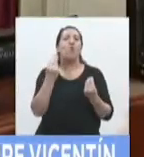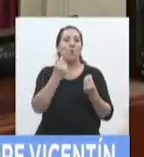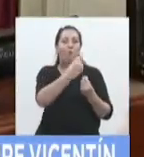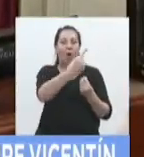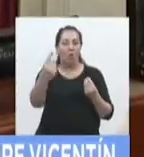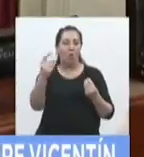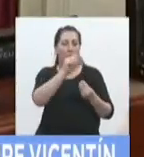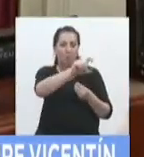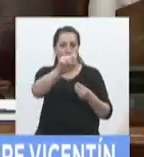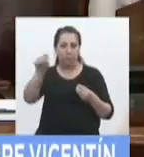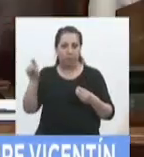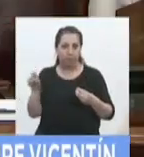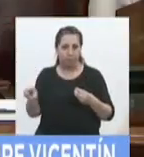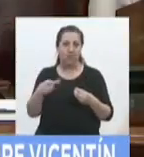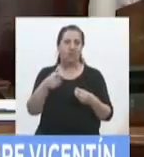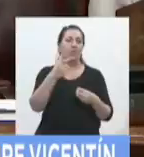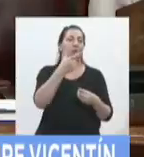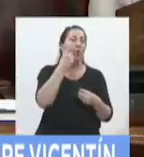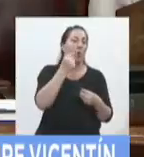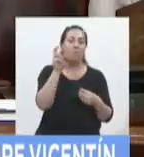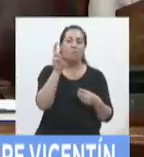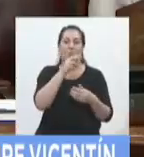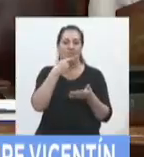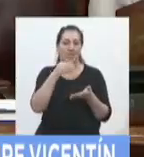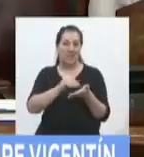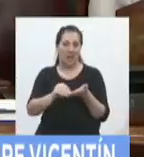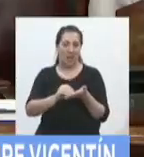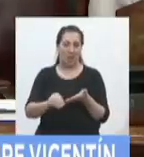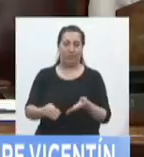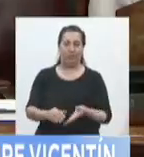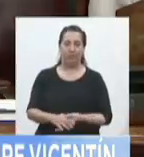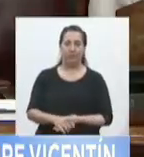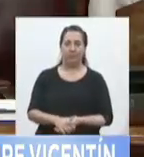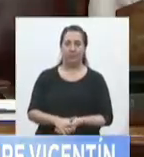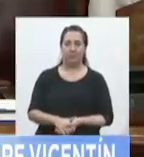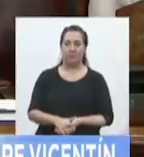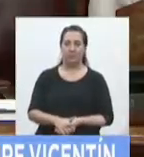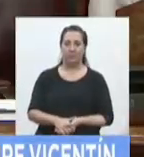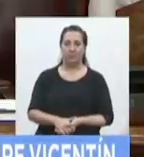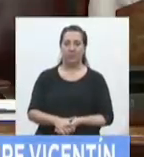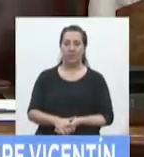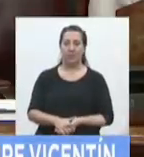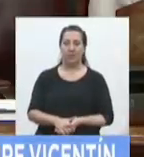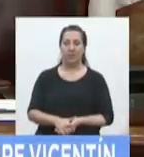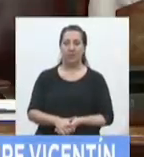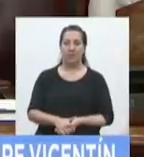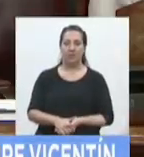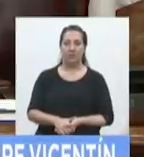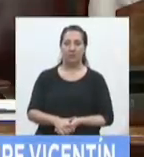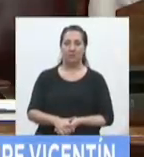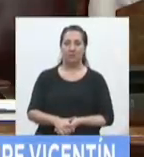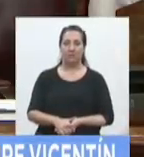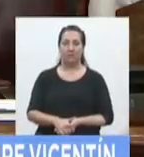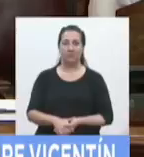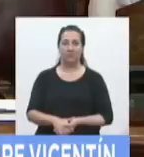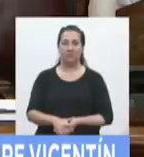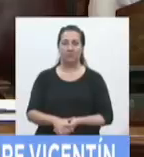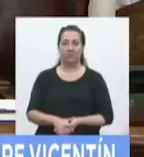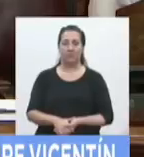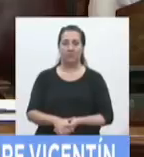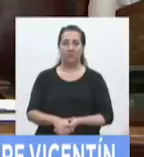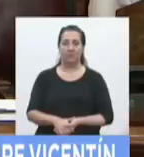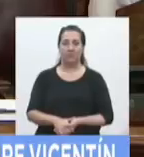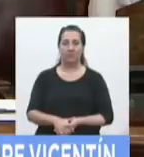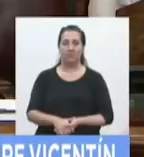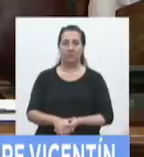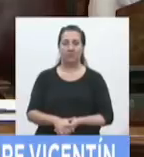del lenguaje político del kirchnerismo. Por eso nosotros nos encontramos en algunas comisiones donde nos interrumpían en el uso de la palabra o